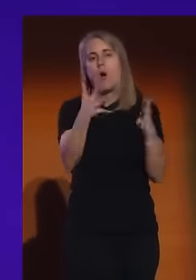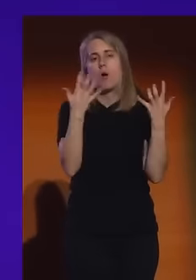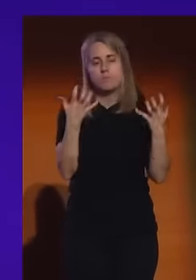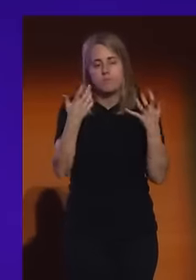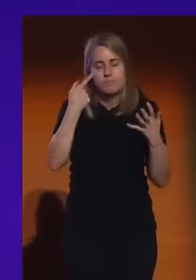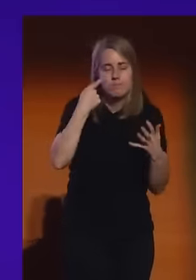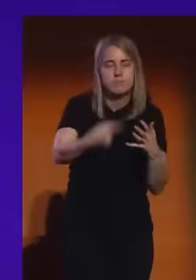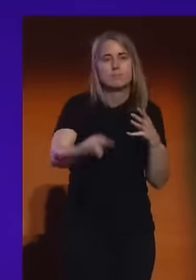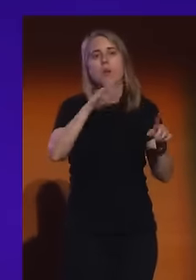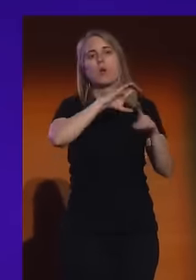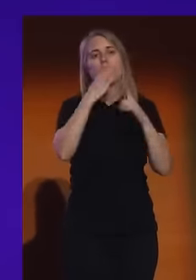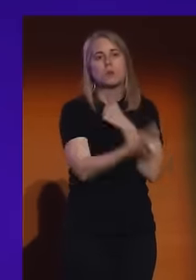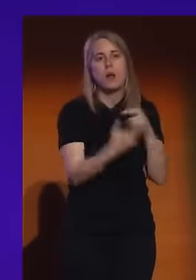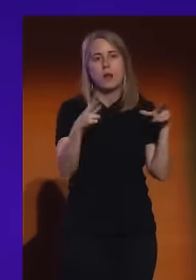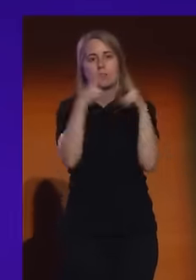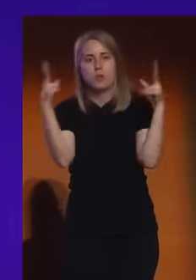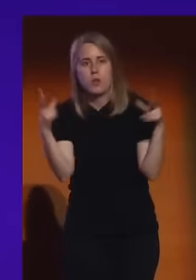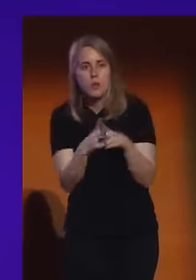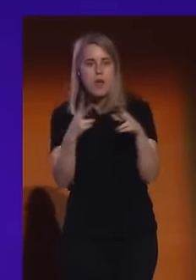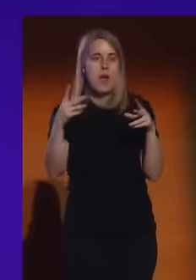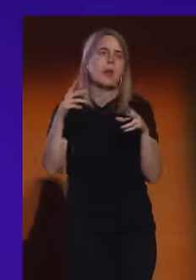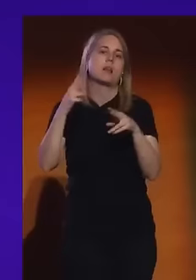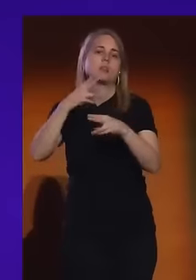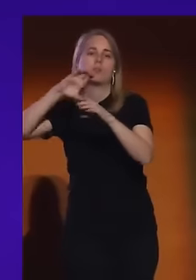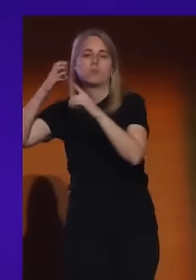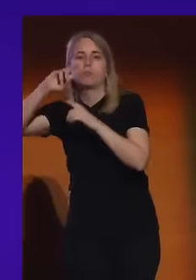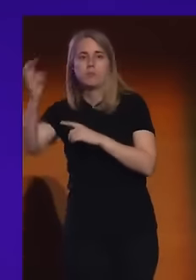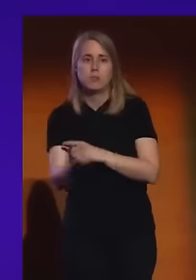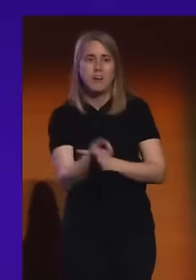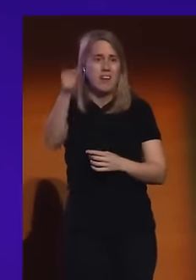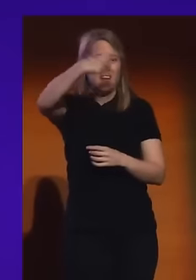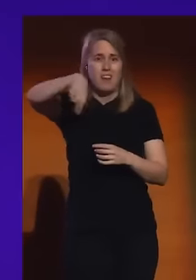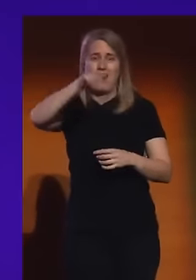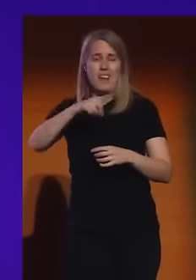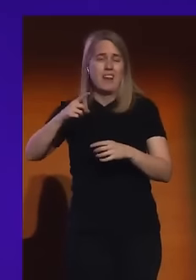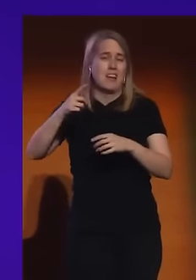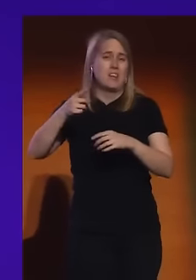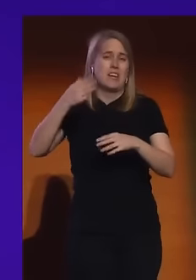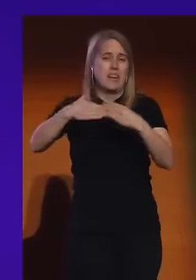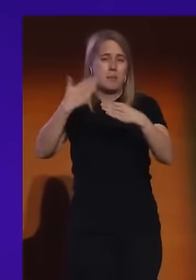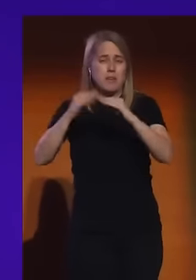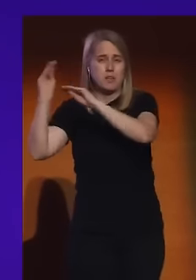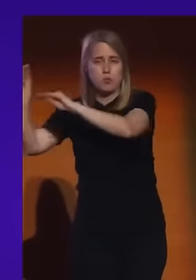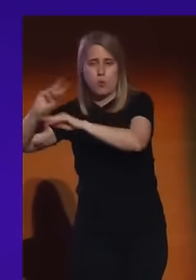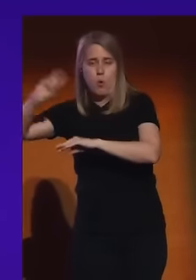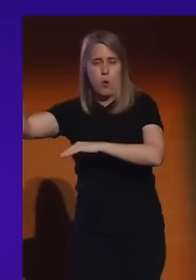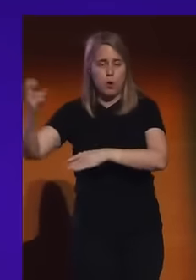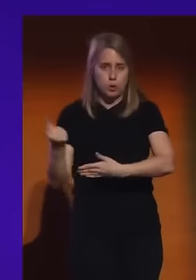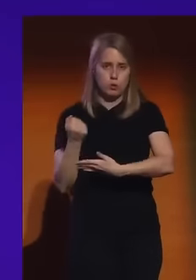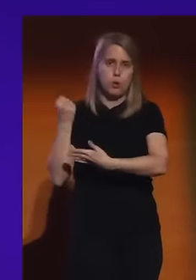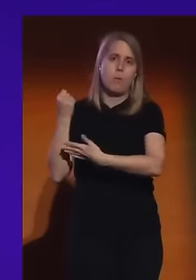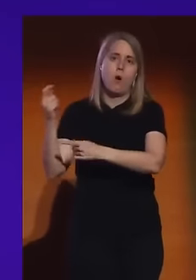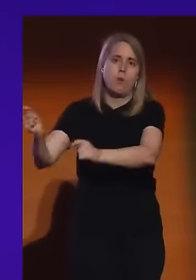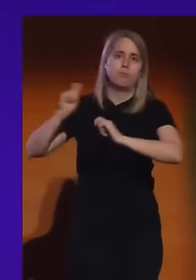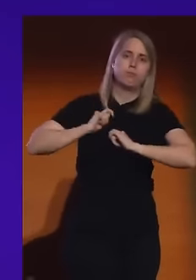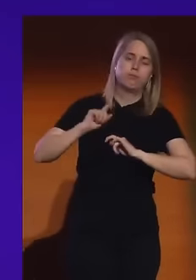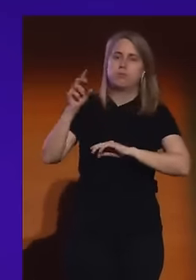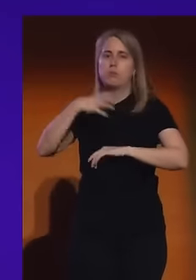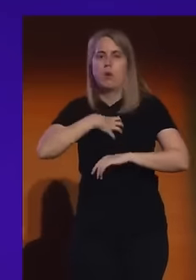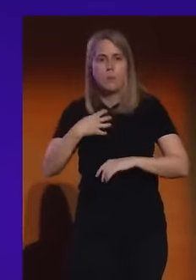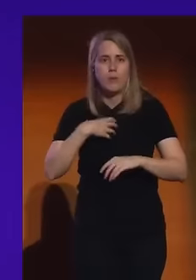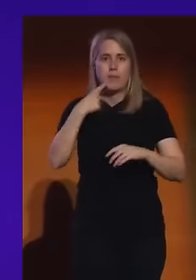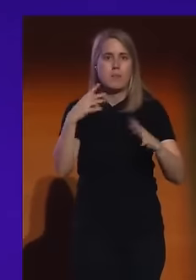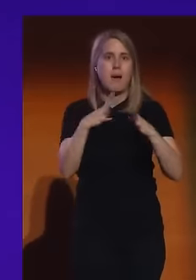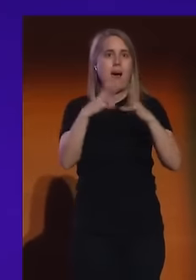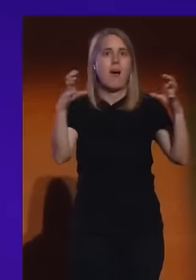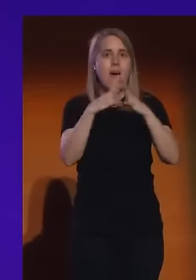institucionales y sociales nadie nos puede imponer sus límites nadie nos puede negar la